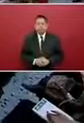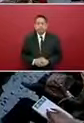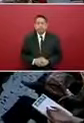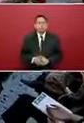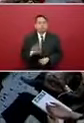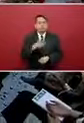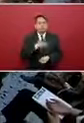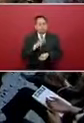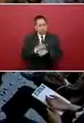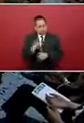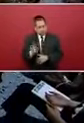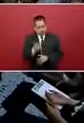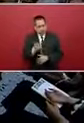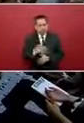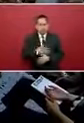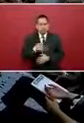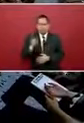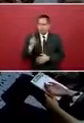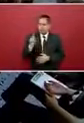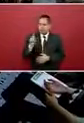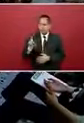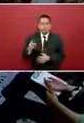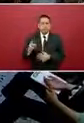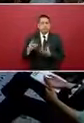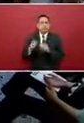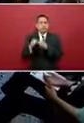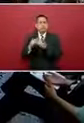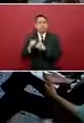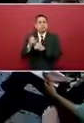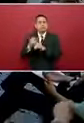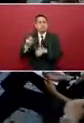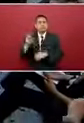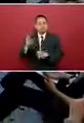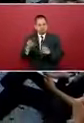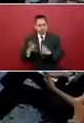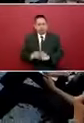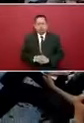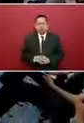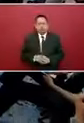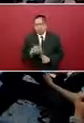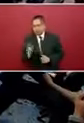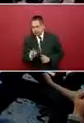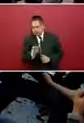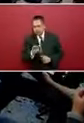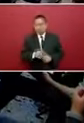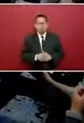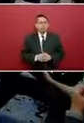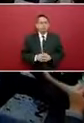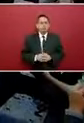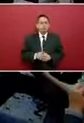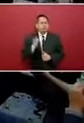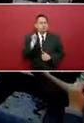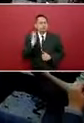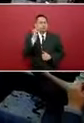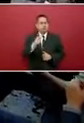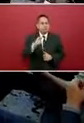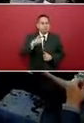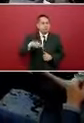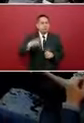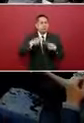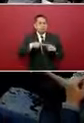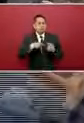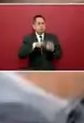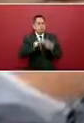Buenos días, presidente. David Pérez de Tejada, de Informe 24. ¿Hay alguna forma para las personas que no han sido